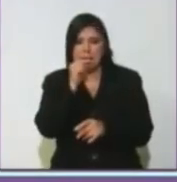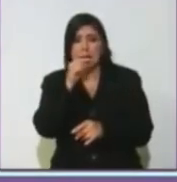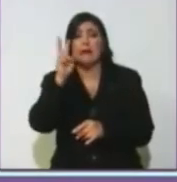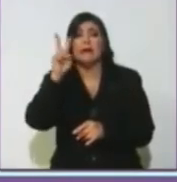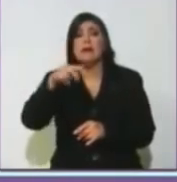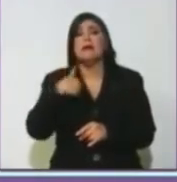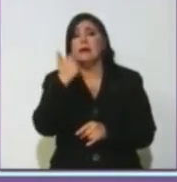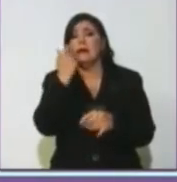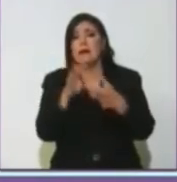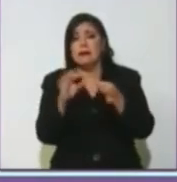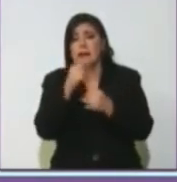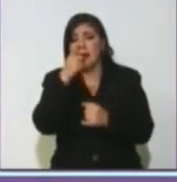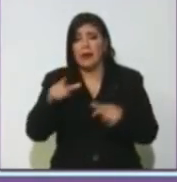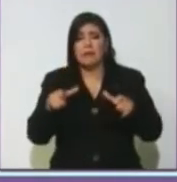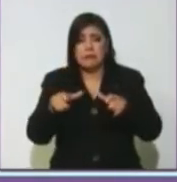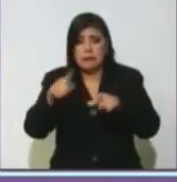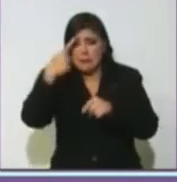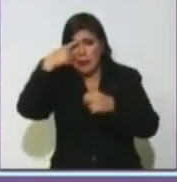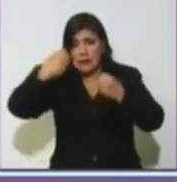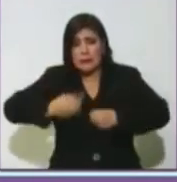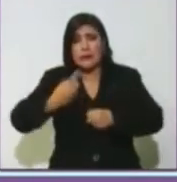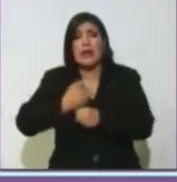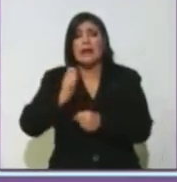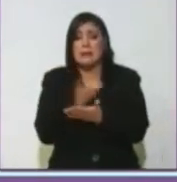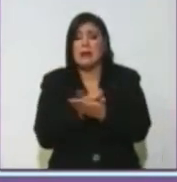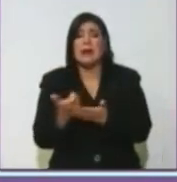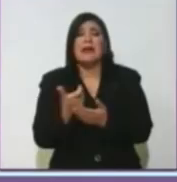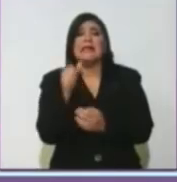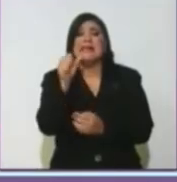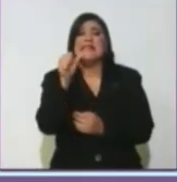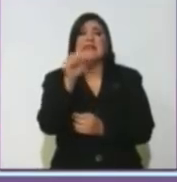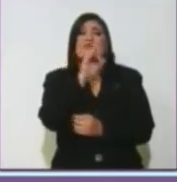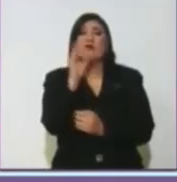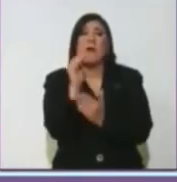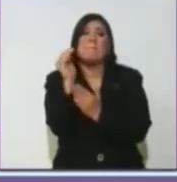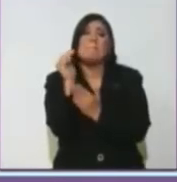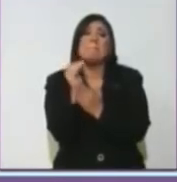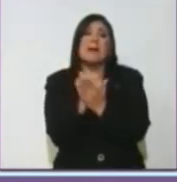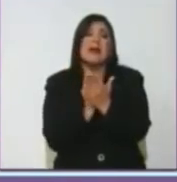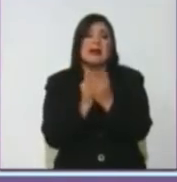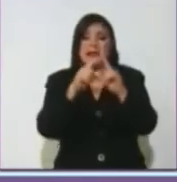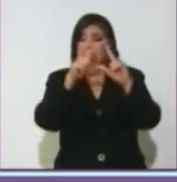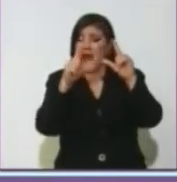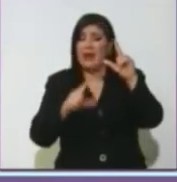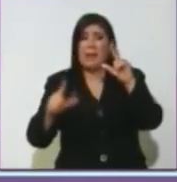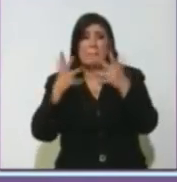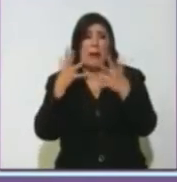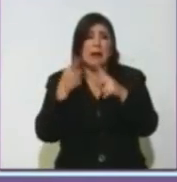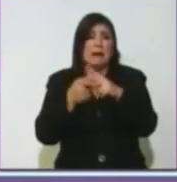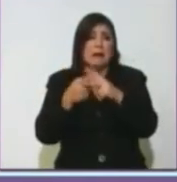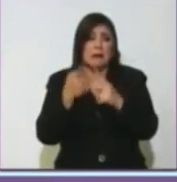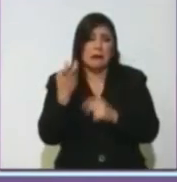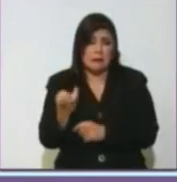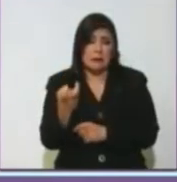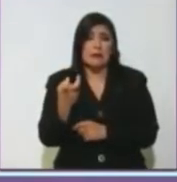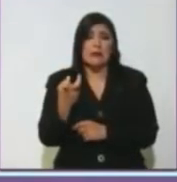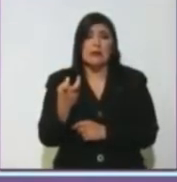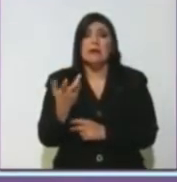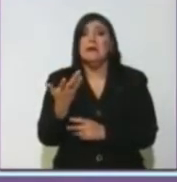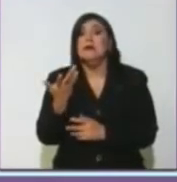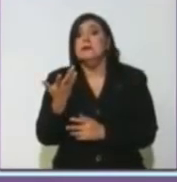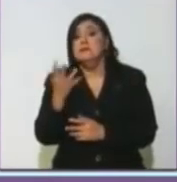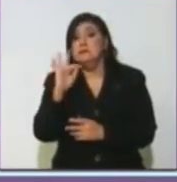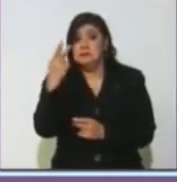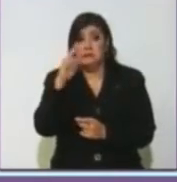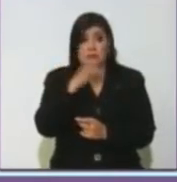nuestras fuerzas de seguridad tienen un ingreso 16% por debajo de la media nacional no sólo eso si los